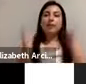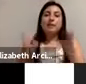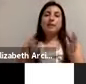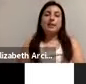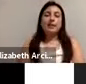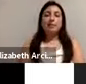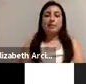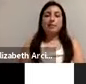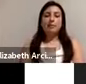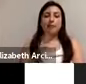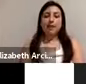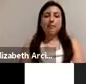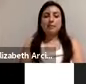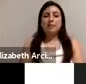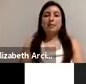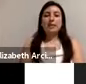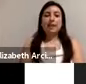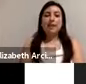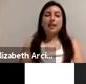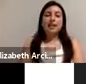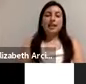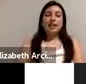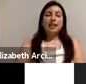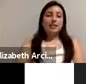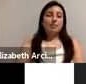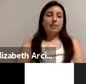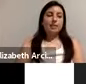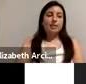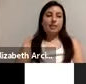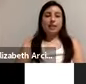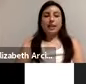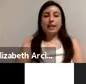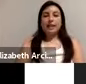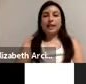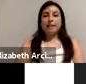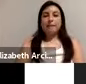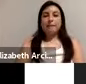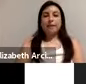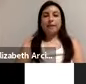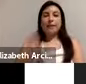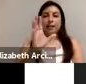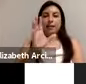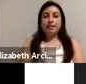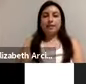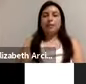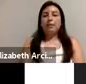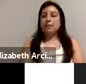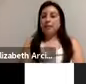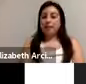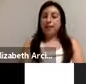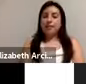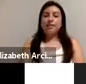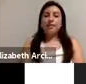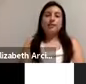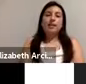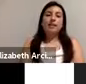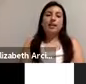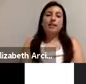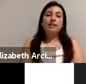Quiero dejar bastante espacio para mis invitadas, y es por eso que hasta aquí termina mi